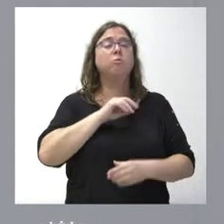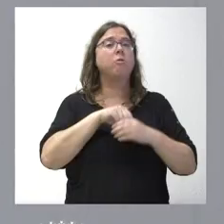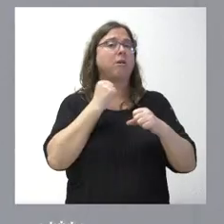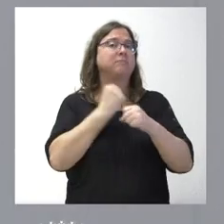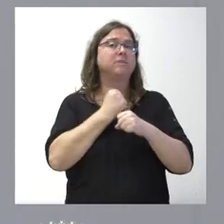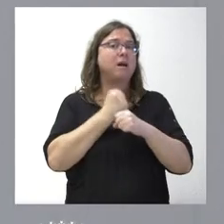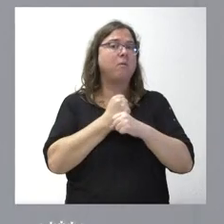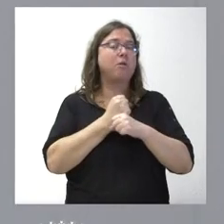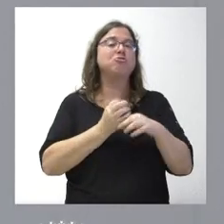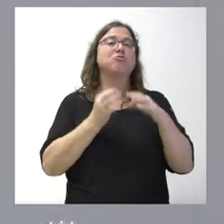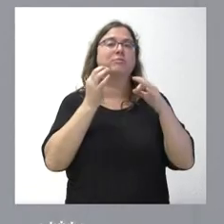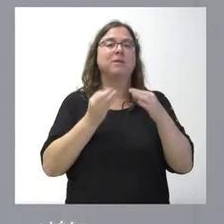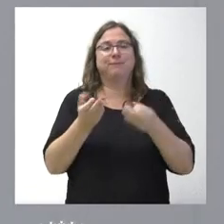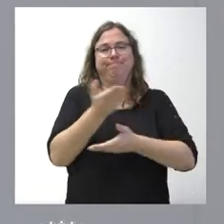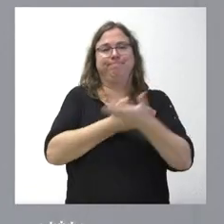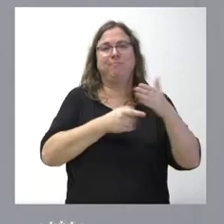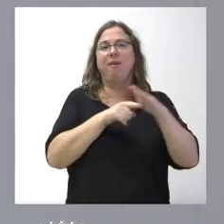haremos siempre coordinándose